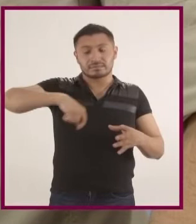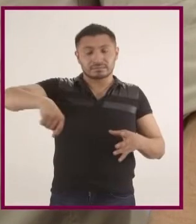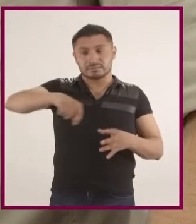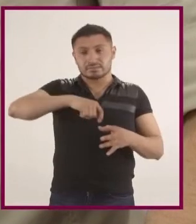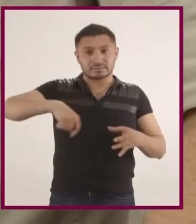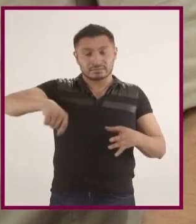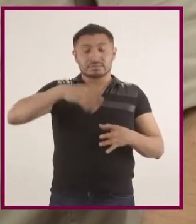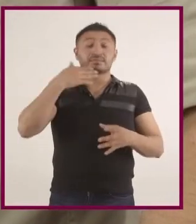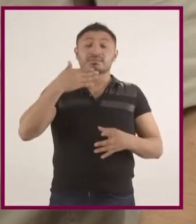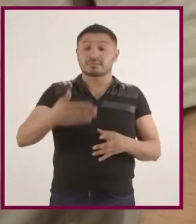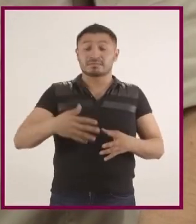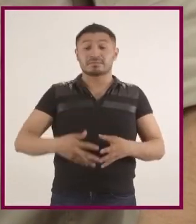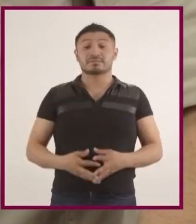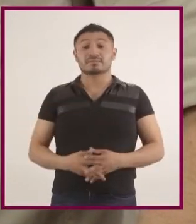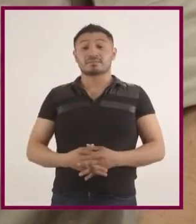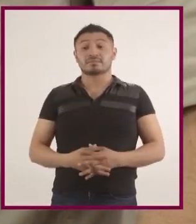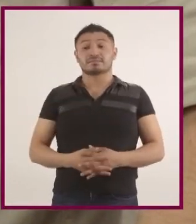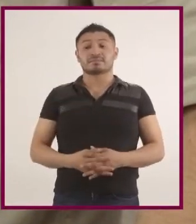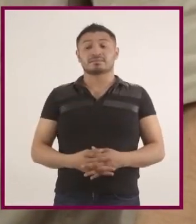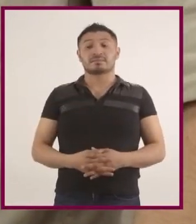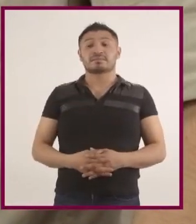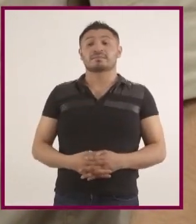muy muy bien